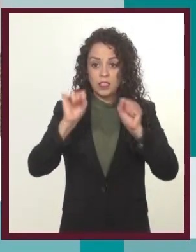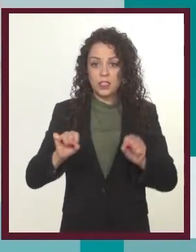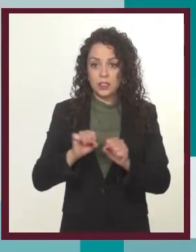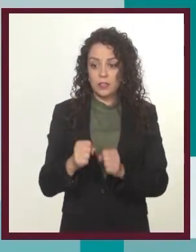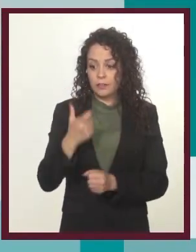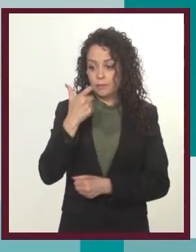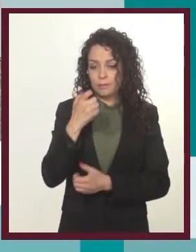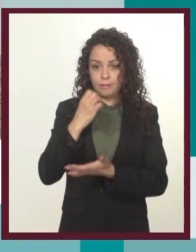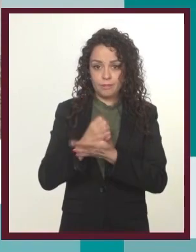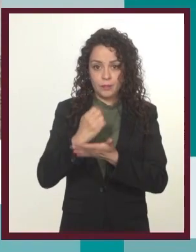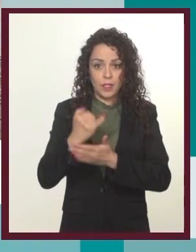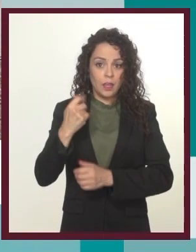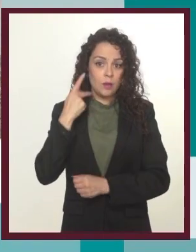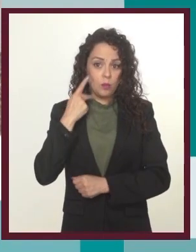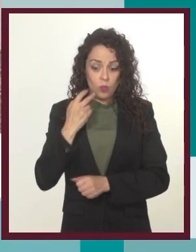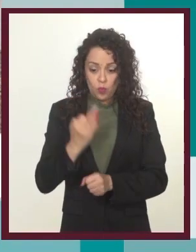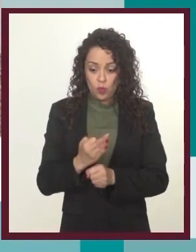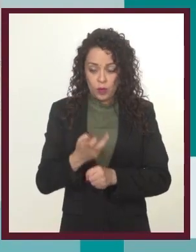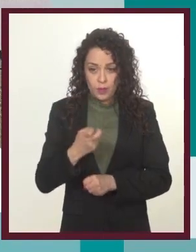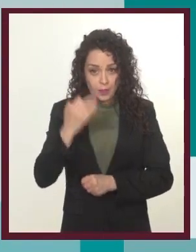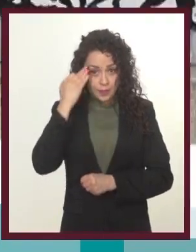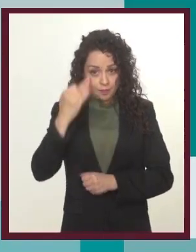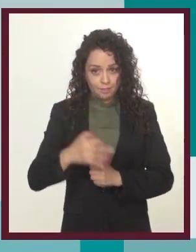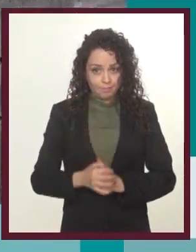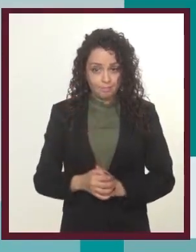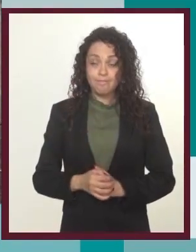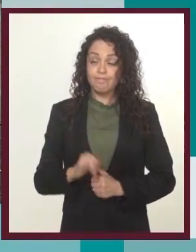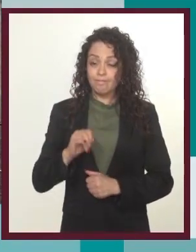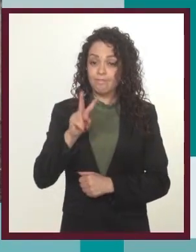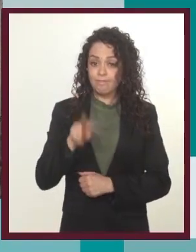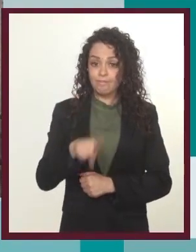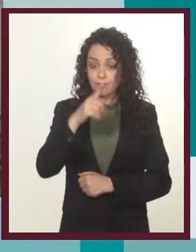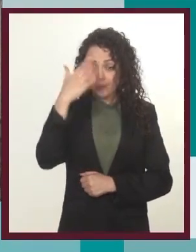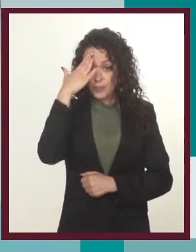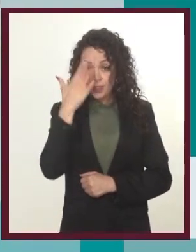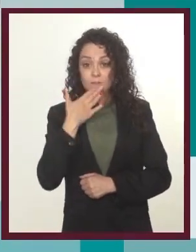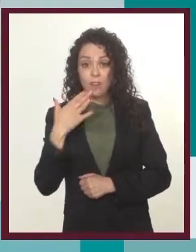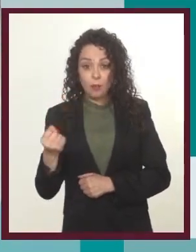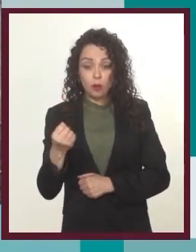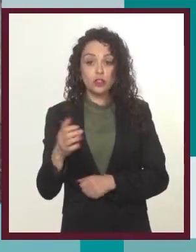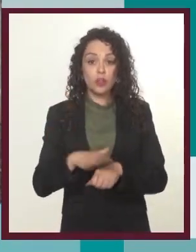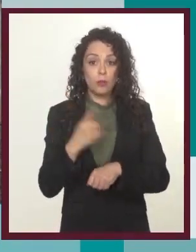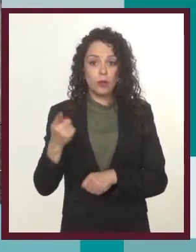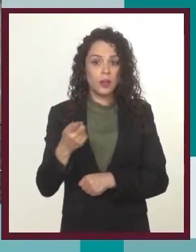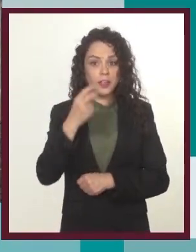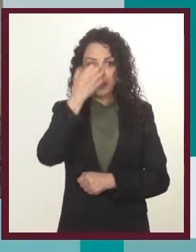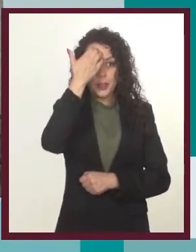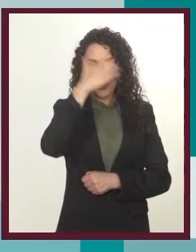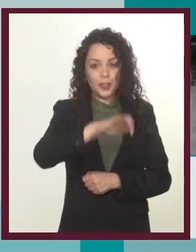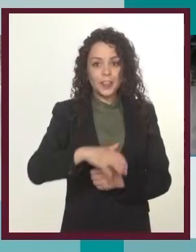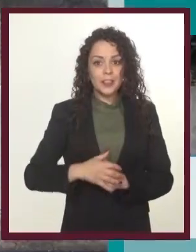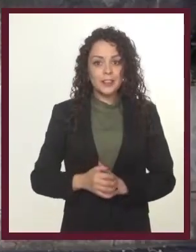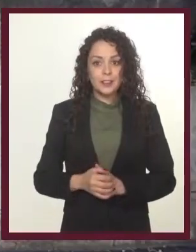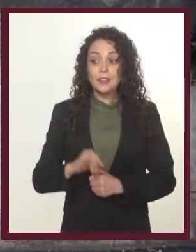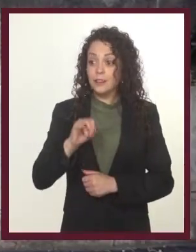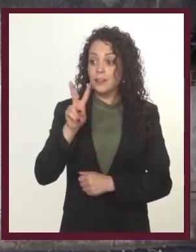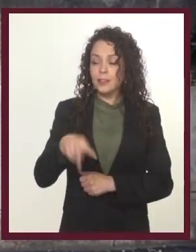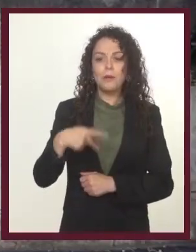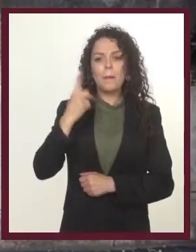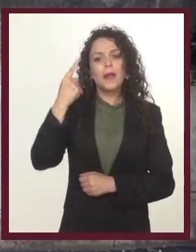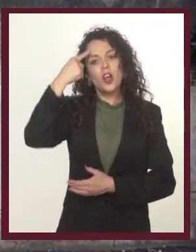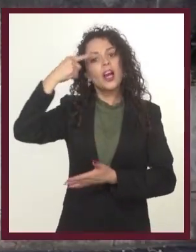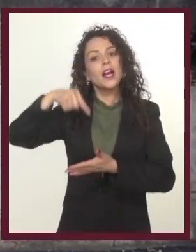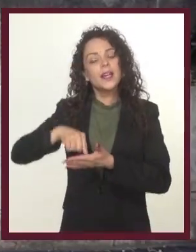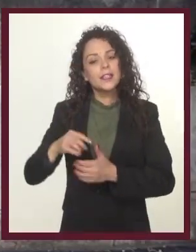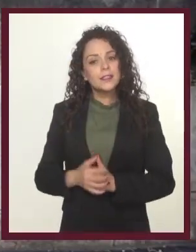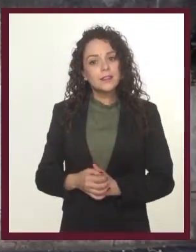sistema económico y político de nuestro tiempo. Sí, e irónicamente también es famoso porque nadie sabe quién es. Cierto, pero ¿qué